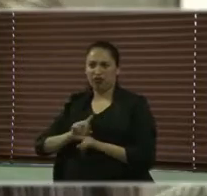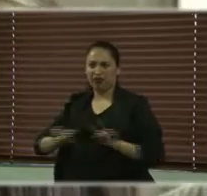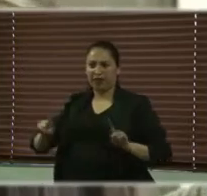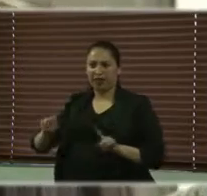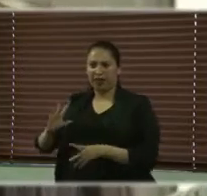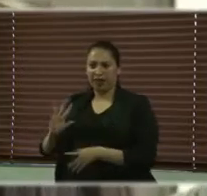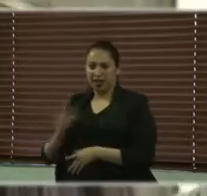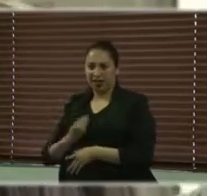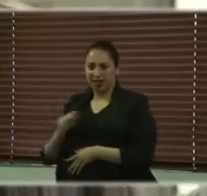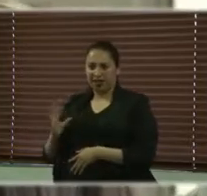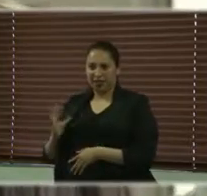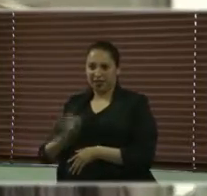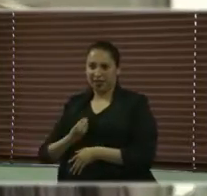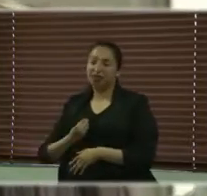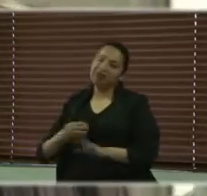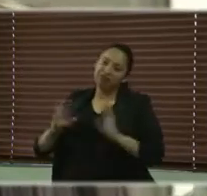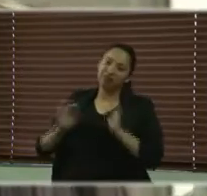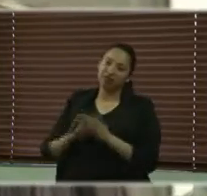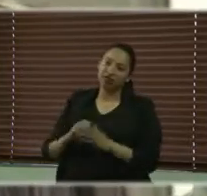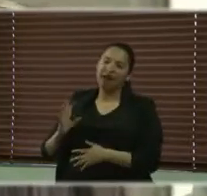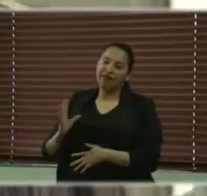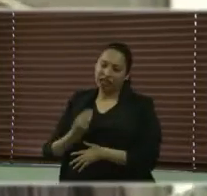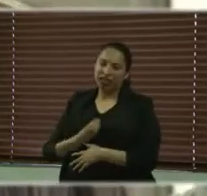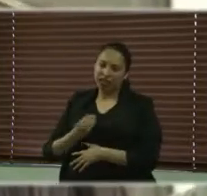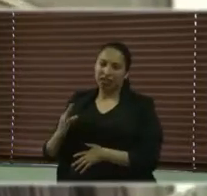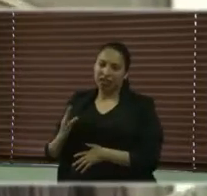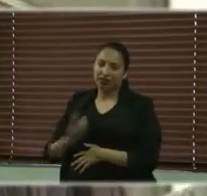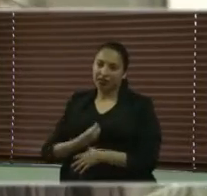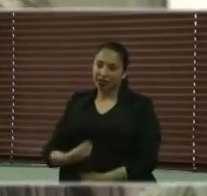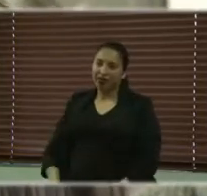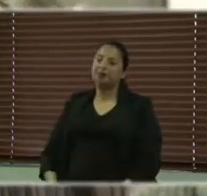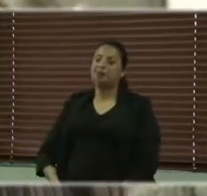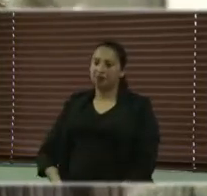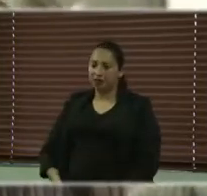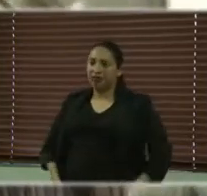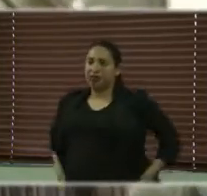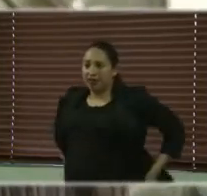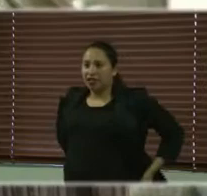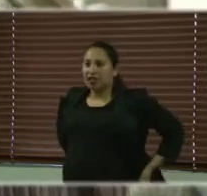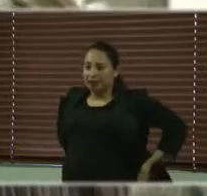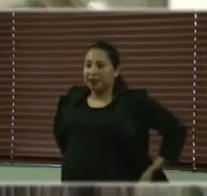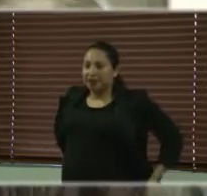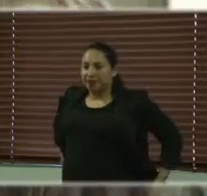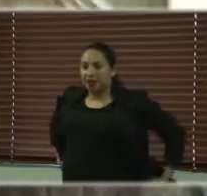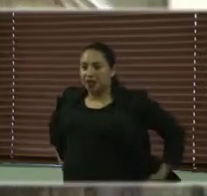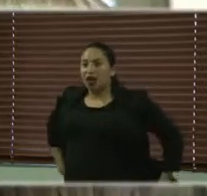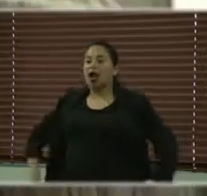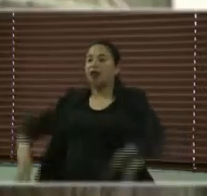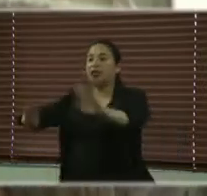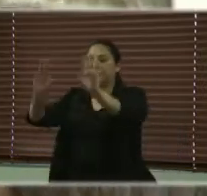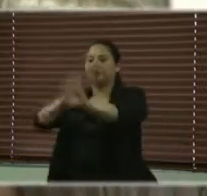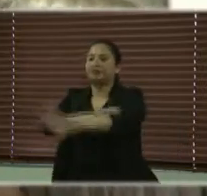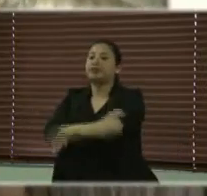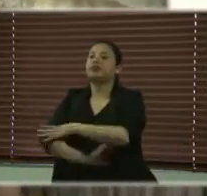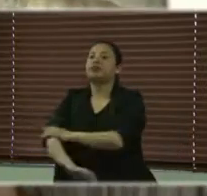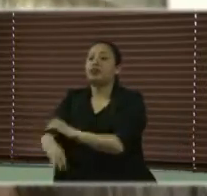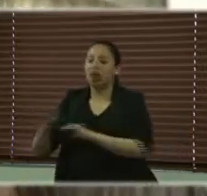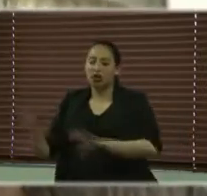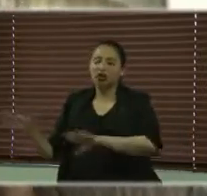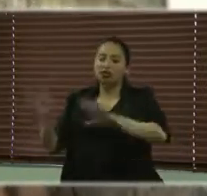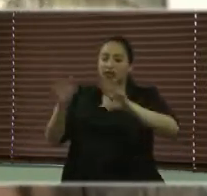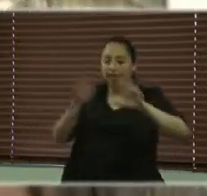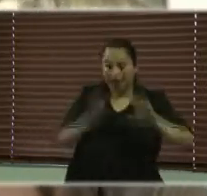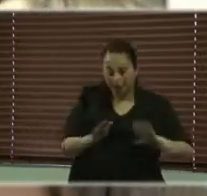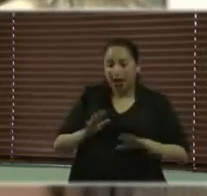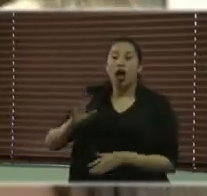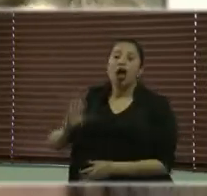a digamos que ha considerado que las personas con VIH podrían ser consideradas de alguna forma como personas con